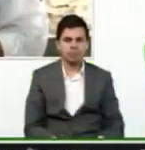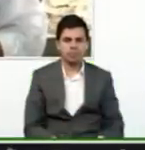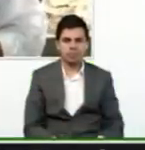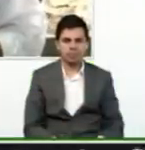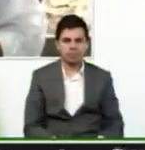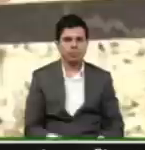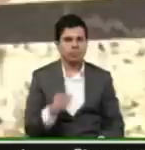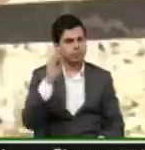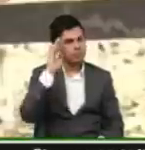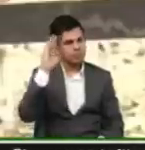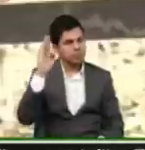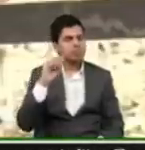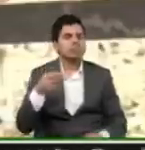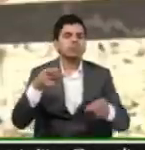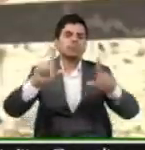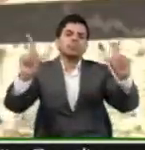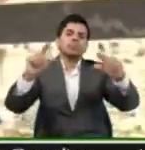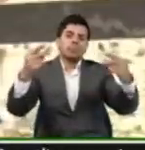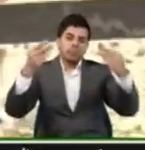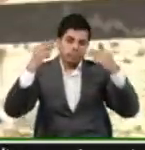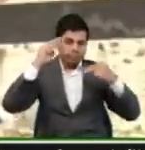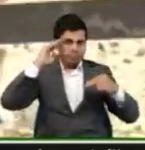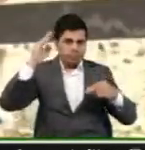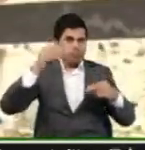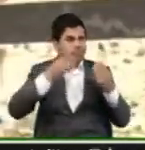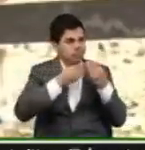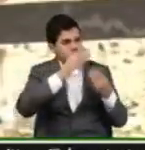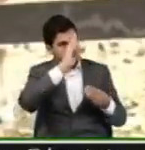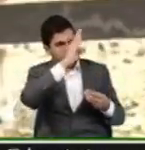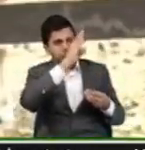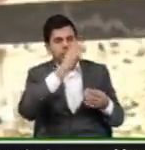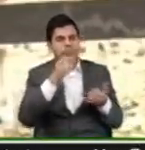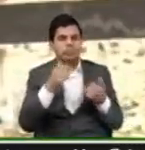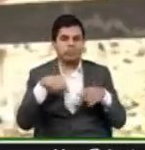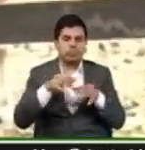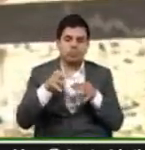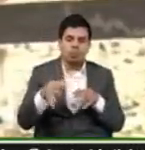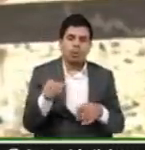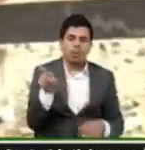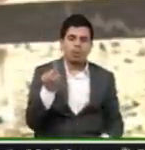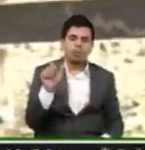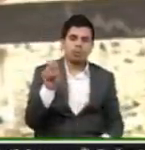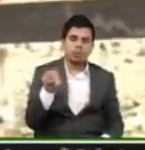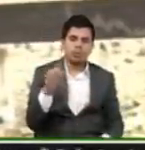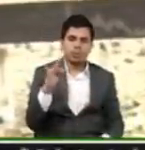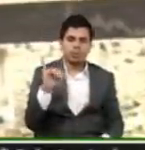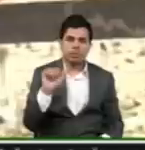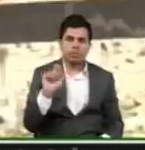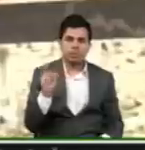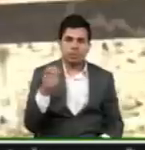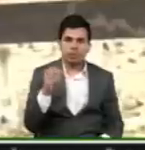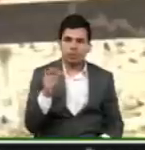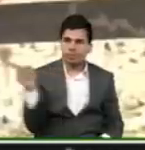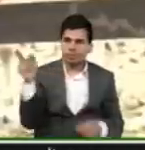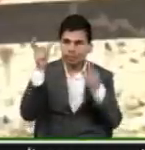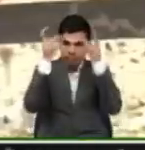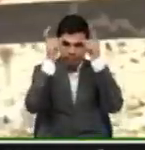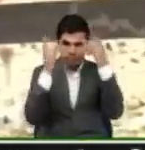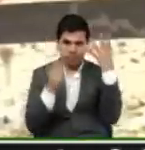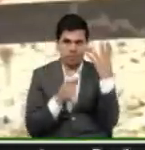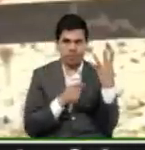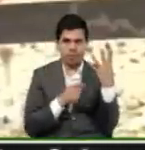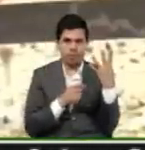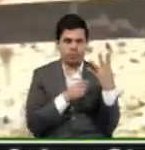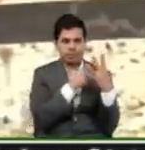Hola compañeros y televidentes, muy buenas tardes. Aquí en el municipio de Santiago se llevó a cabo la entrega de esas cuatro vacas, que son